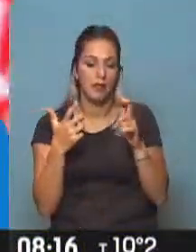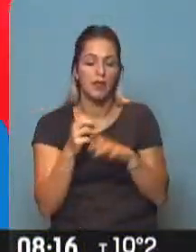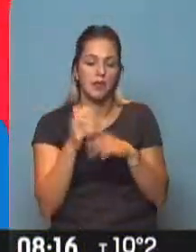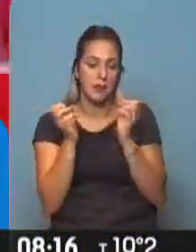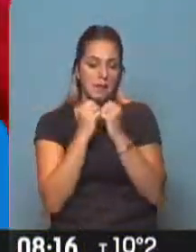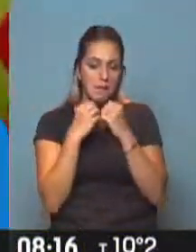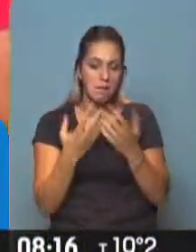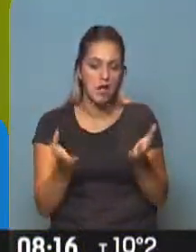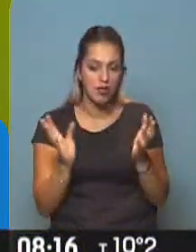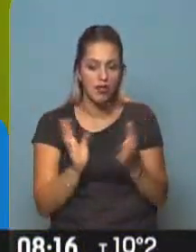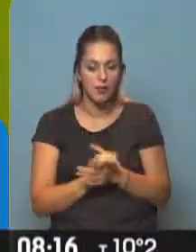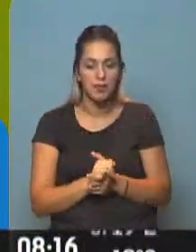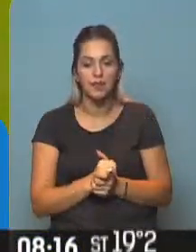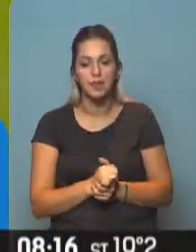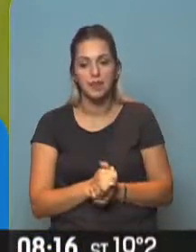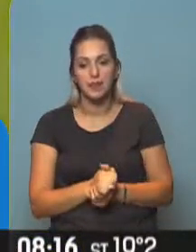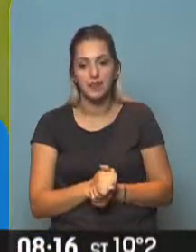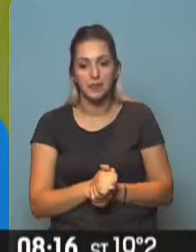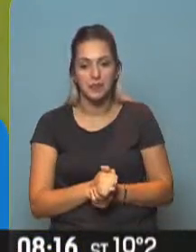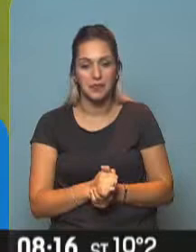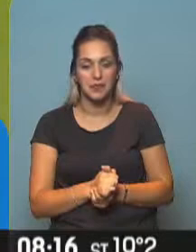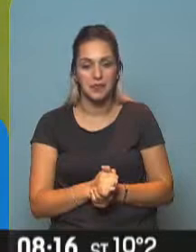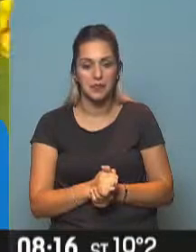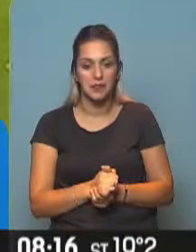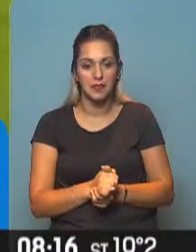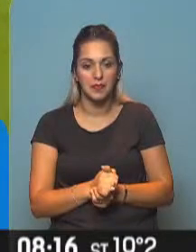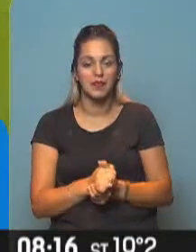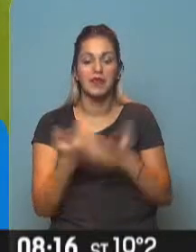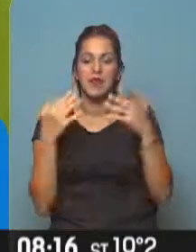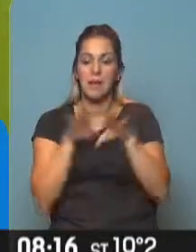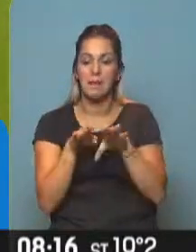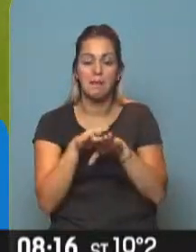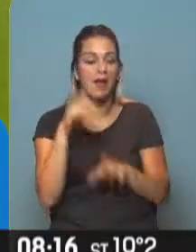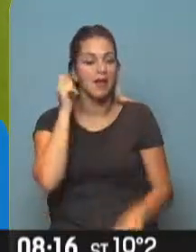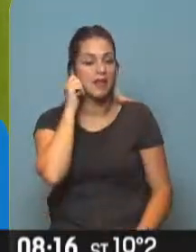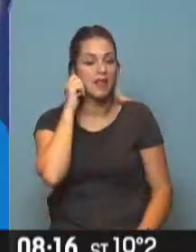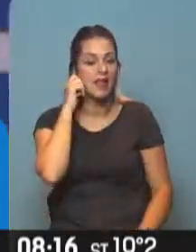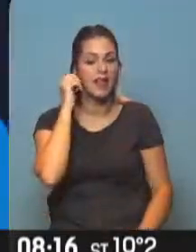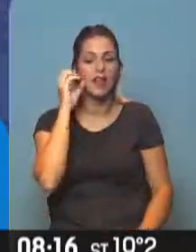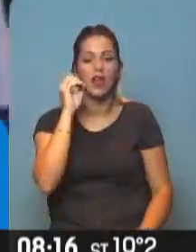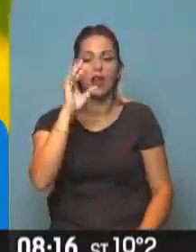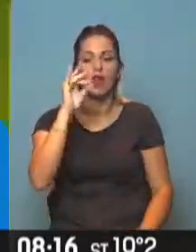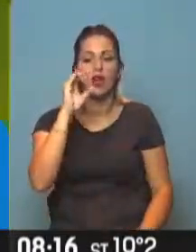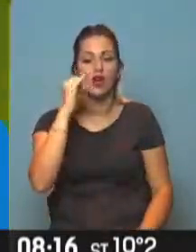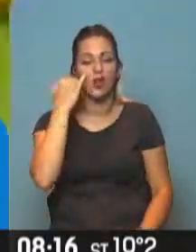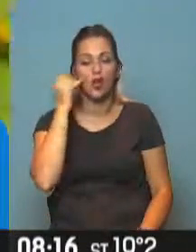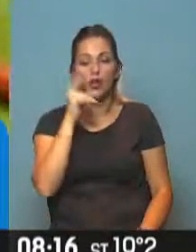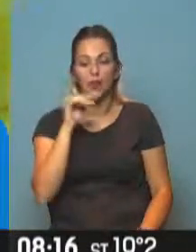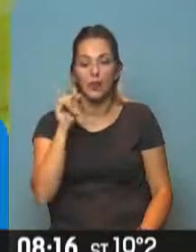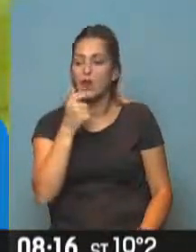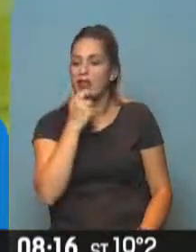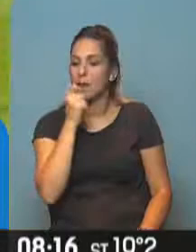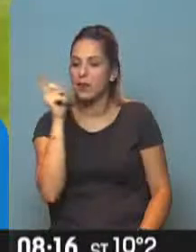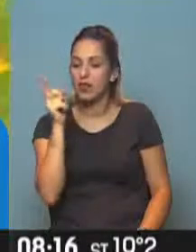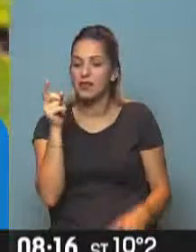después de haber recibido la gratísima noticia del empate de Godoy Cruz de Mendoza, su inmediato perseguidor que tuvo allí,